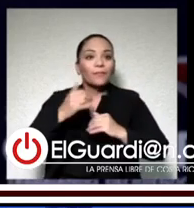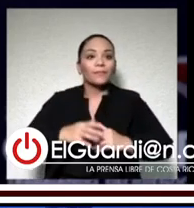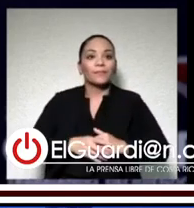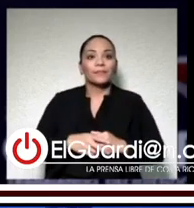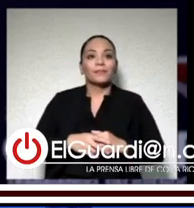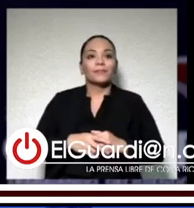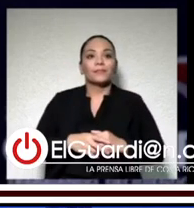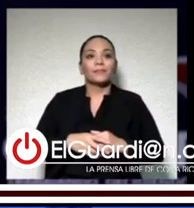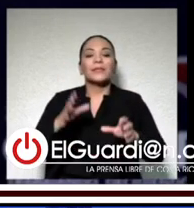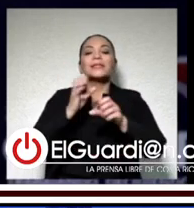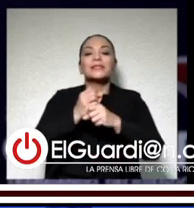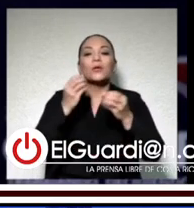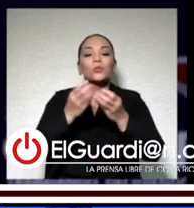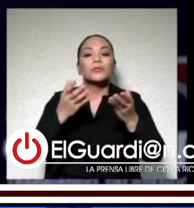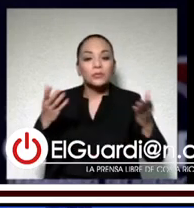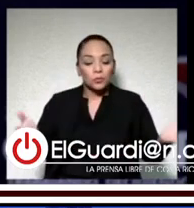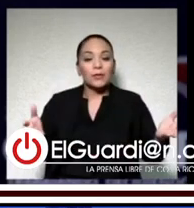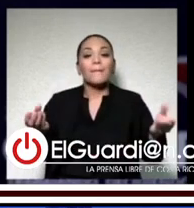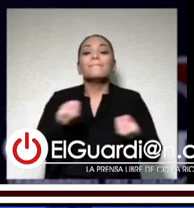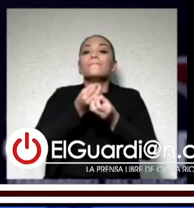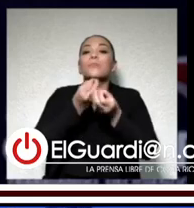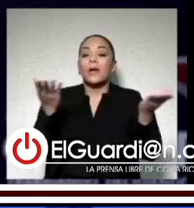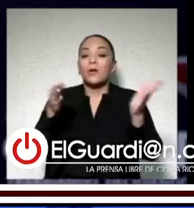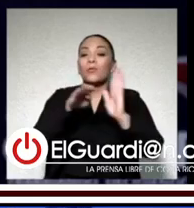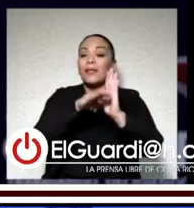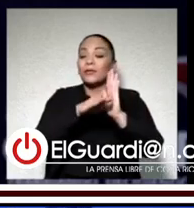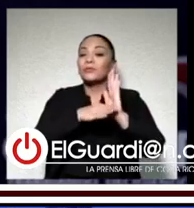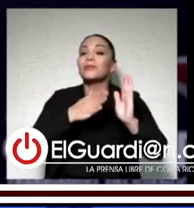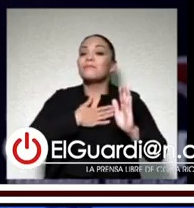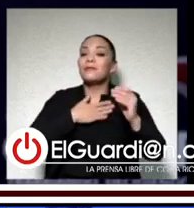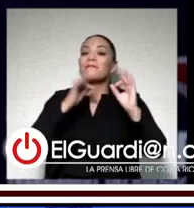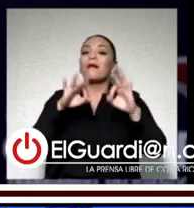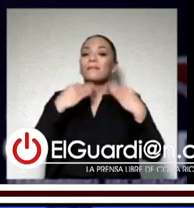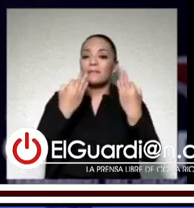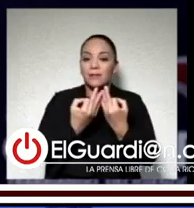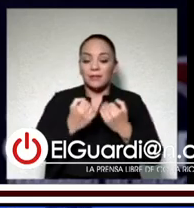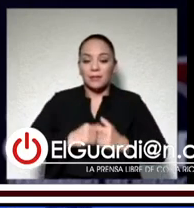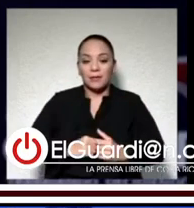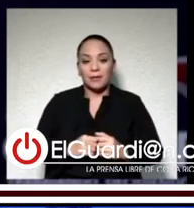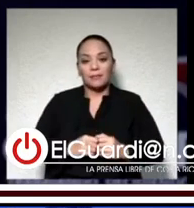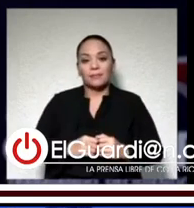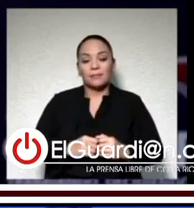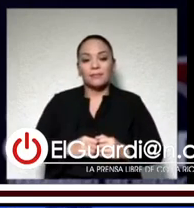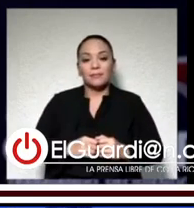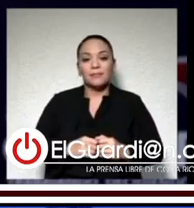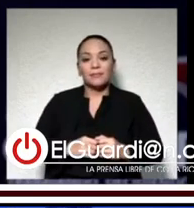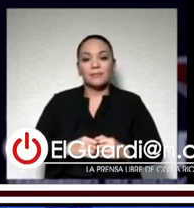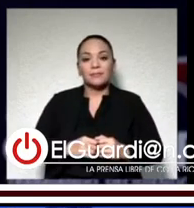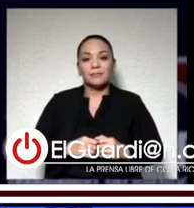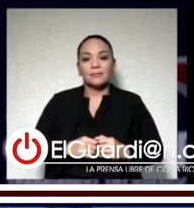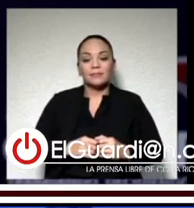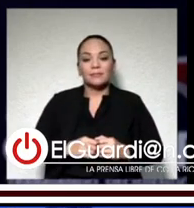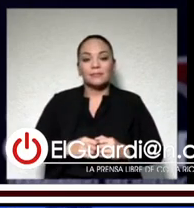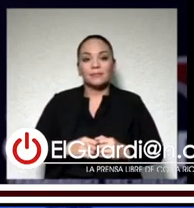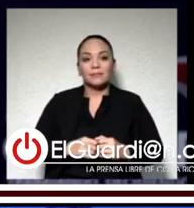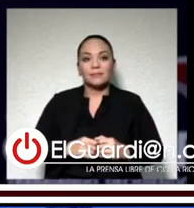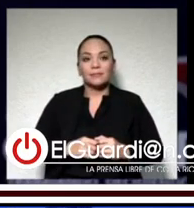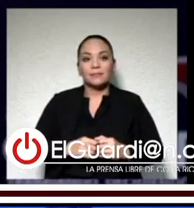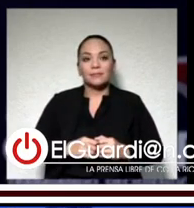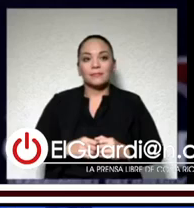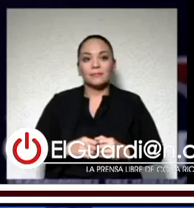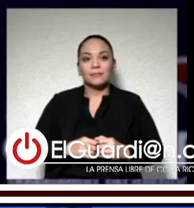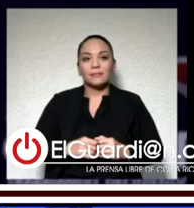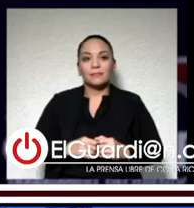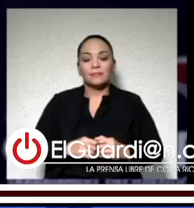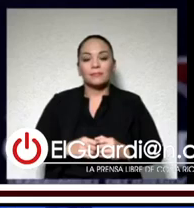hicieron muchísimas cosas, publicaron los datos de mi familia. Cuando ustedes saben que si